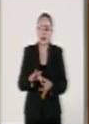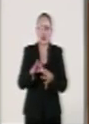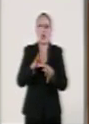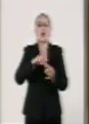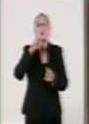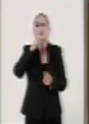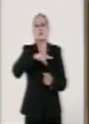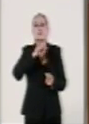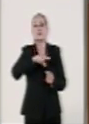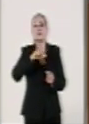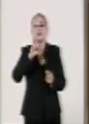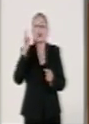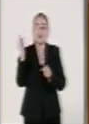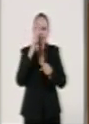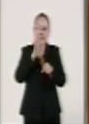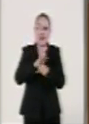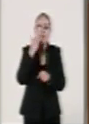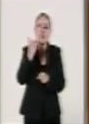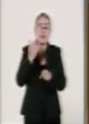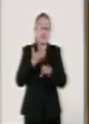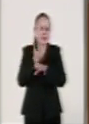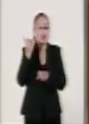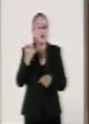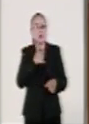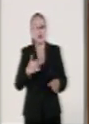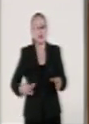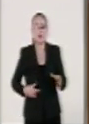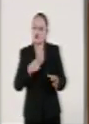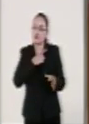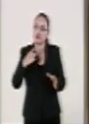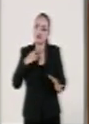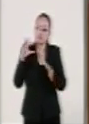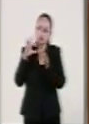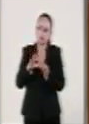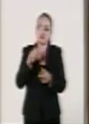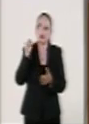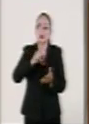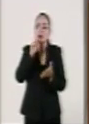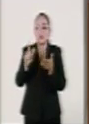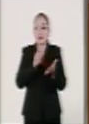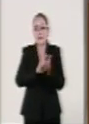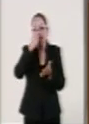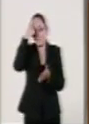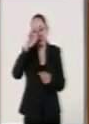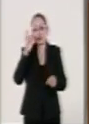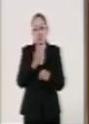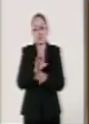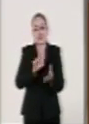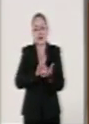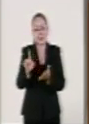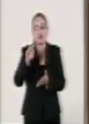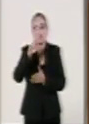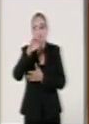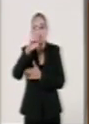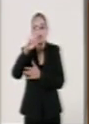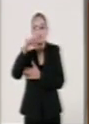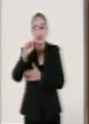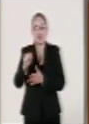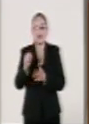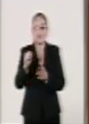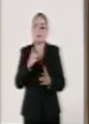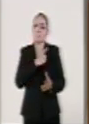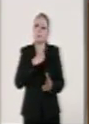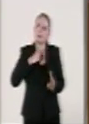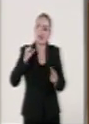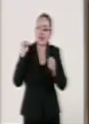ámbitos federal y local de gobierno en materia de atención y protección de los derechos de las víctimas por la comisión de un